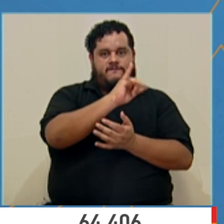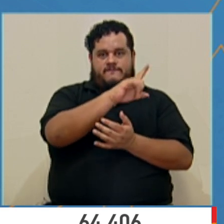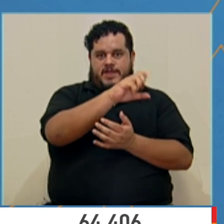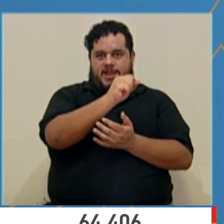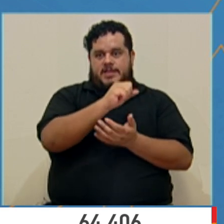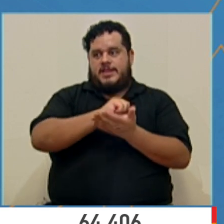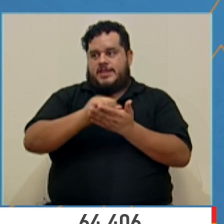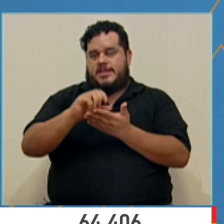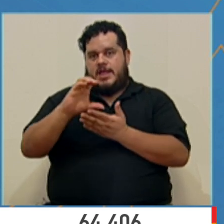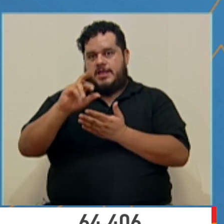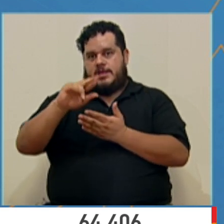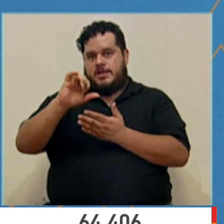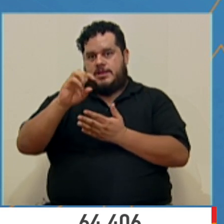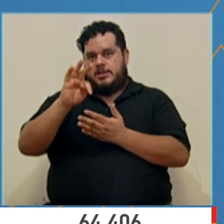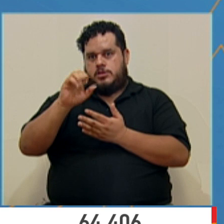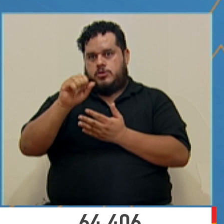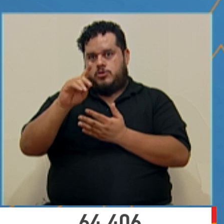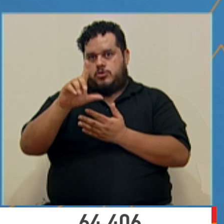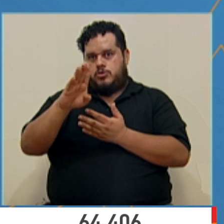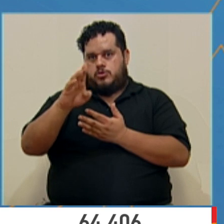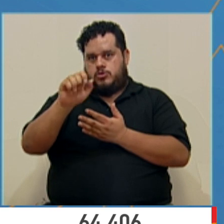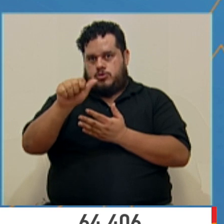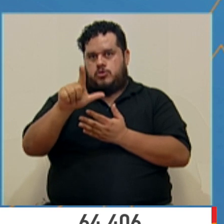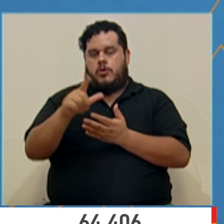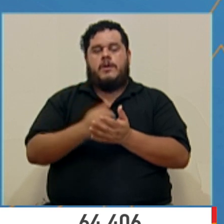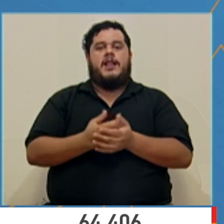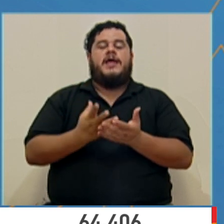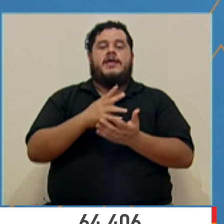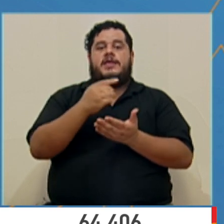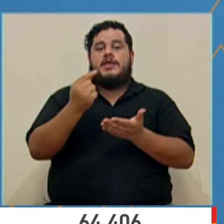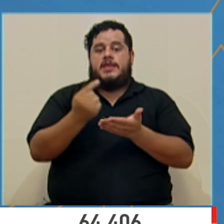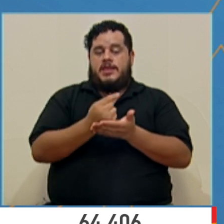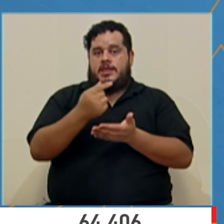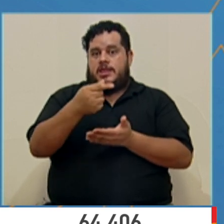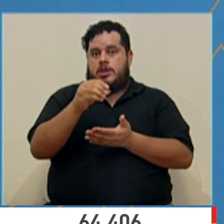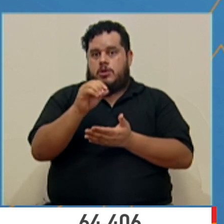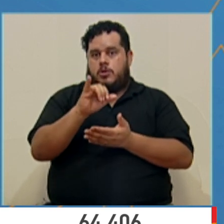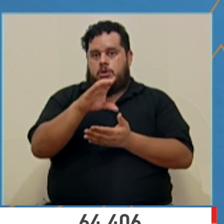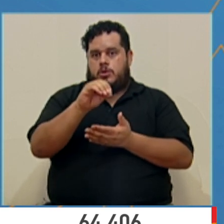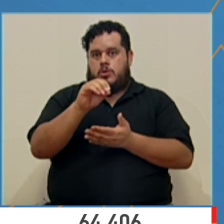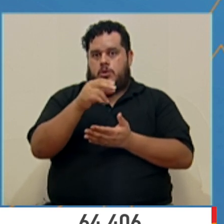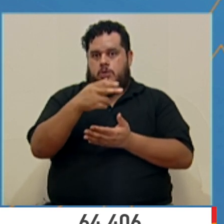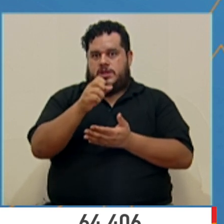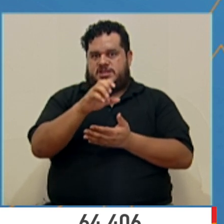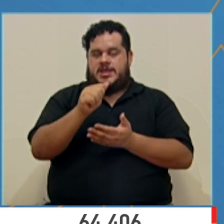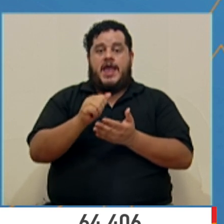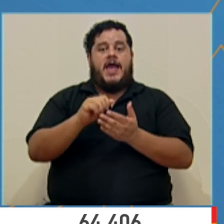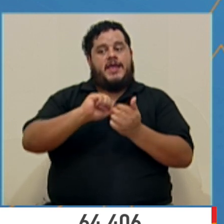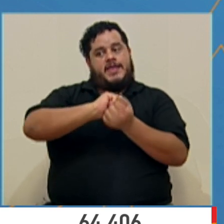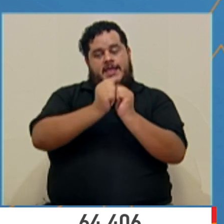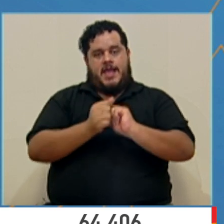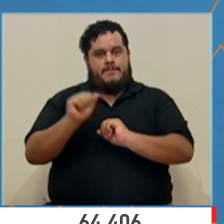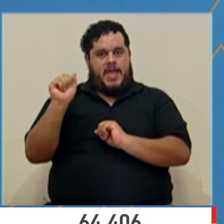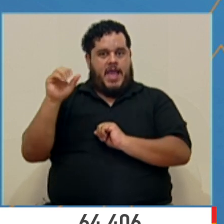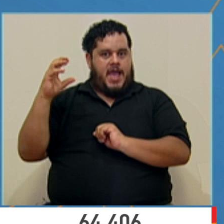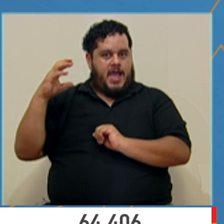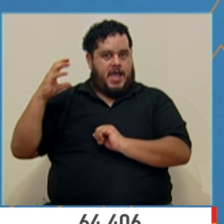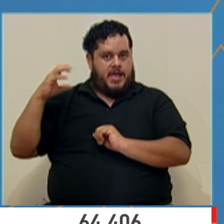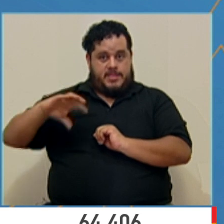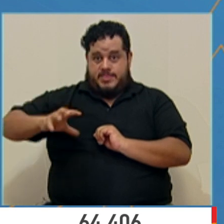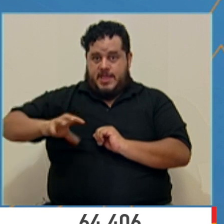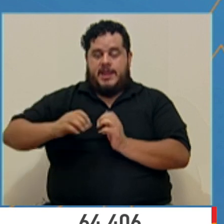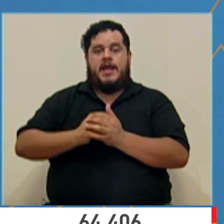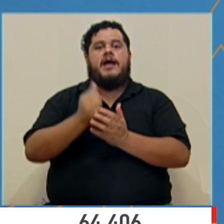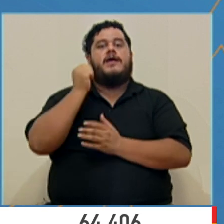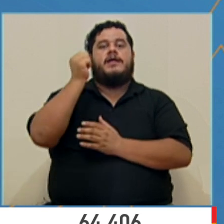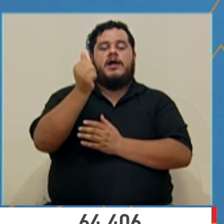de Goicoechea, que ingresa esta semana a la condición de alerta naranja. En Alajuela, se mantienen Alajuela,